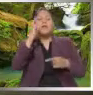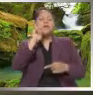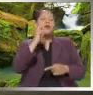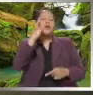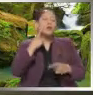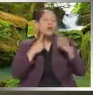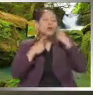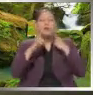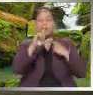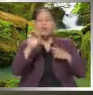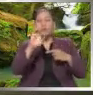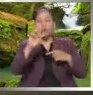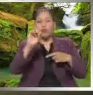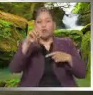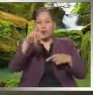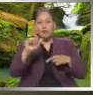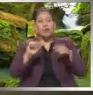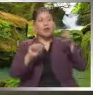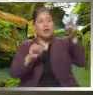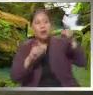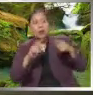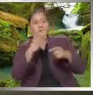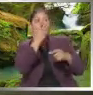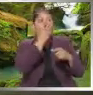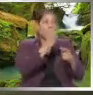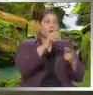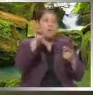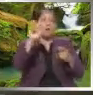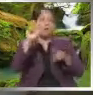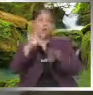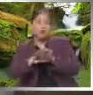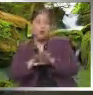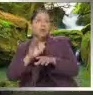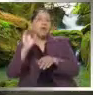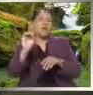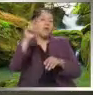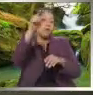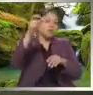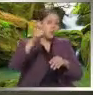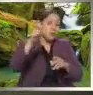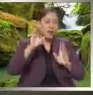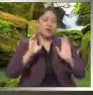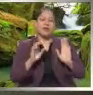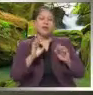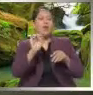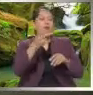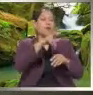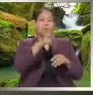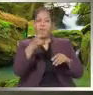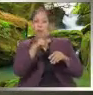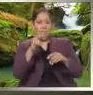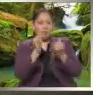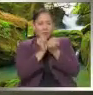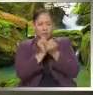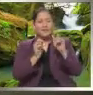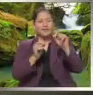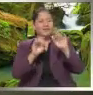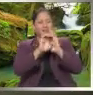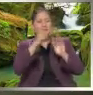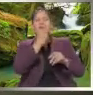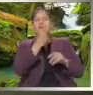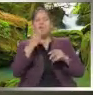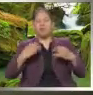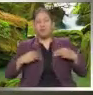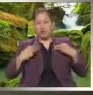que parece que se aparece en Coyoacán y cuando no se aparece en Tlalpan, y a veces se aparece en ambos sitios, ¿no? Había un muchacho ahí